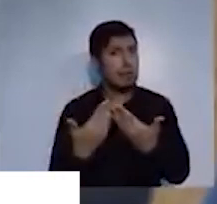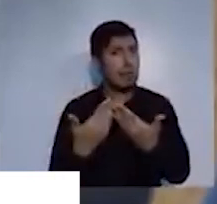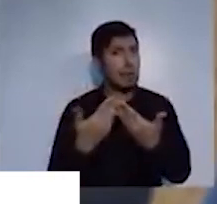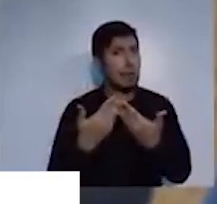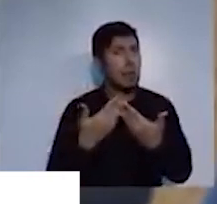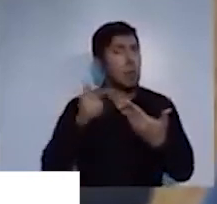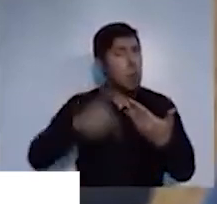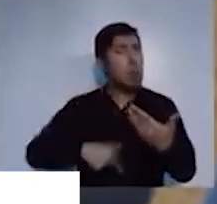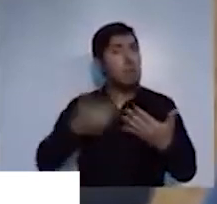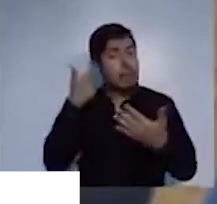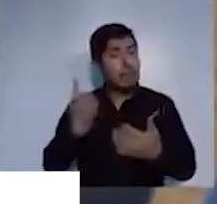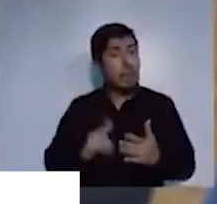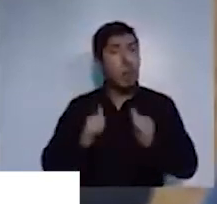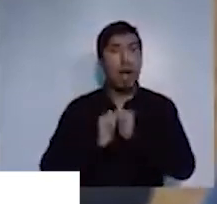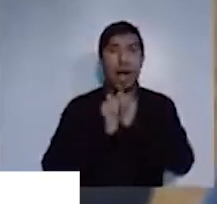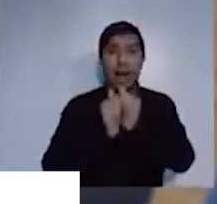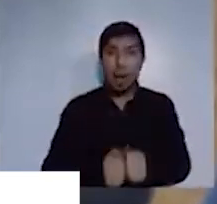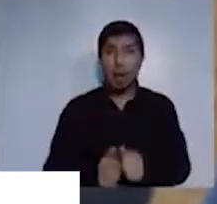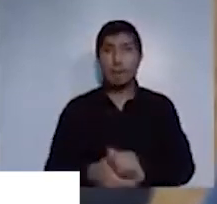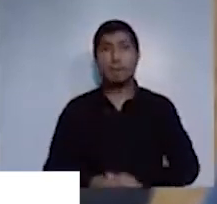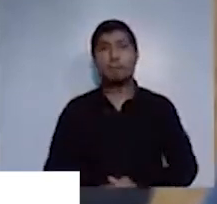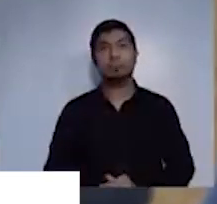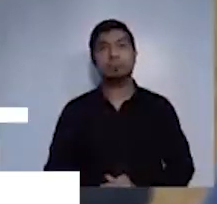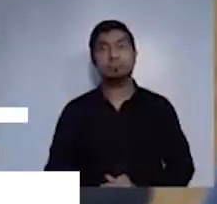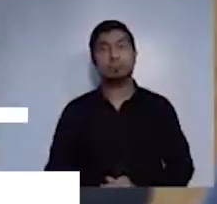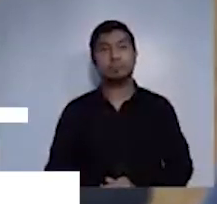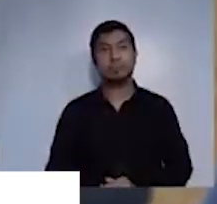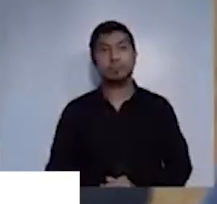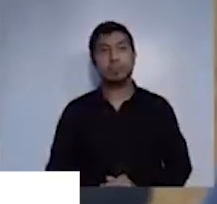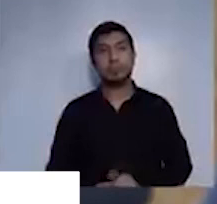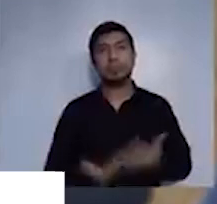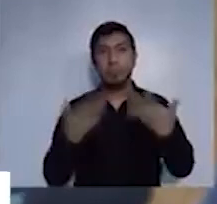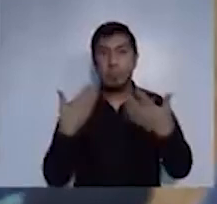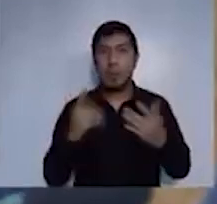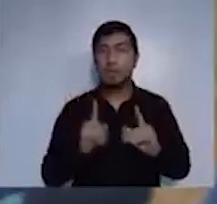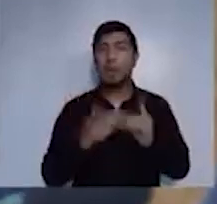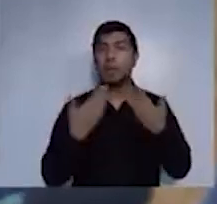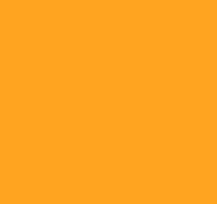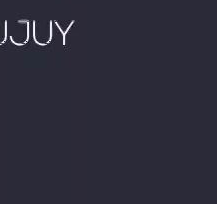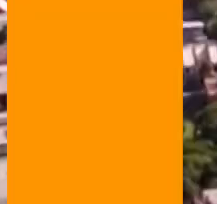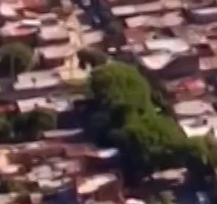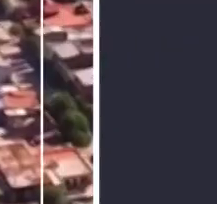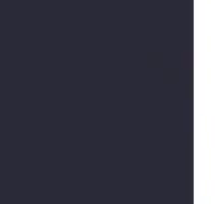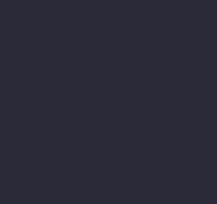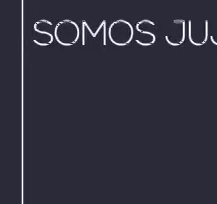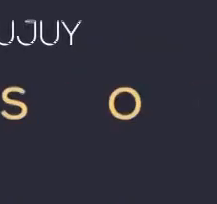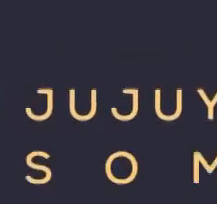siempre tratamos de acompañarlos y de poder hacerlos sobrellevar este momento.